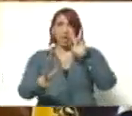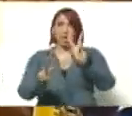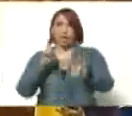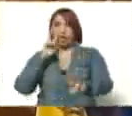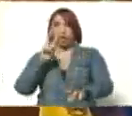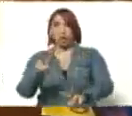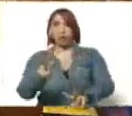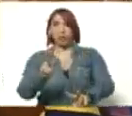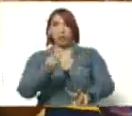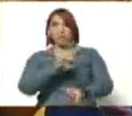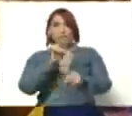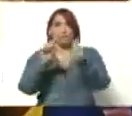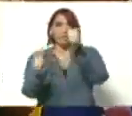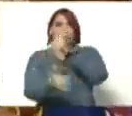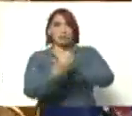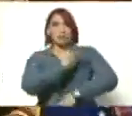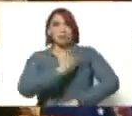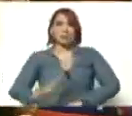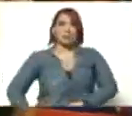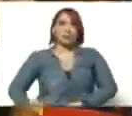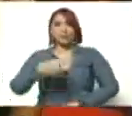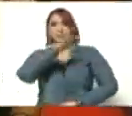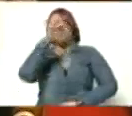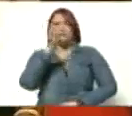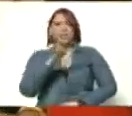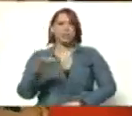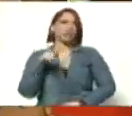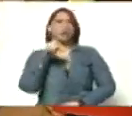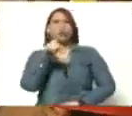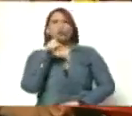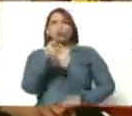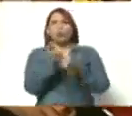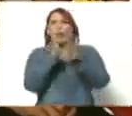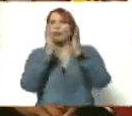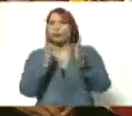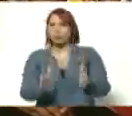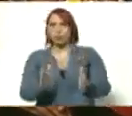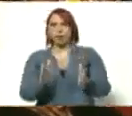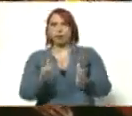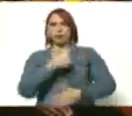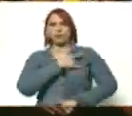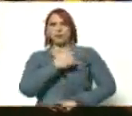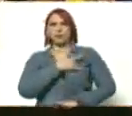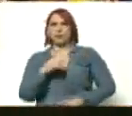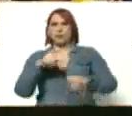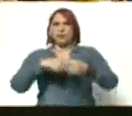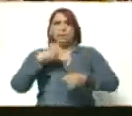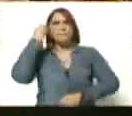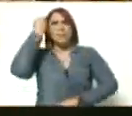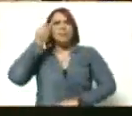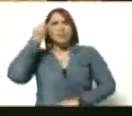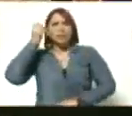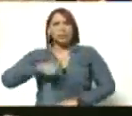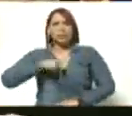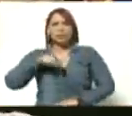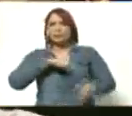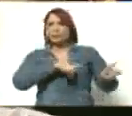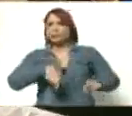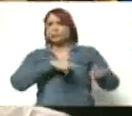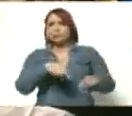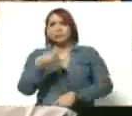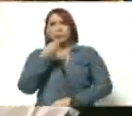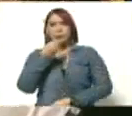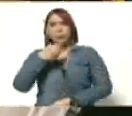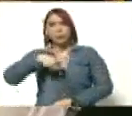vicepresidenta de la Federación? Tú que vas a estudiar ahorita una carrera pensando en las necesidades agroalimentarias de nuestro